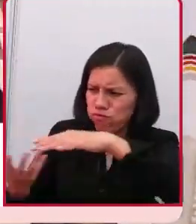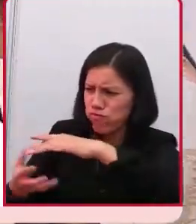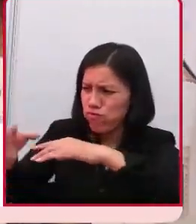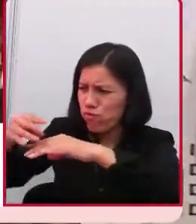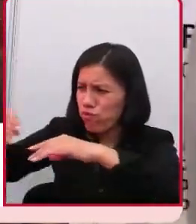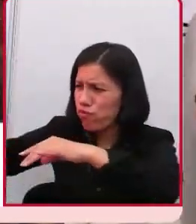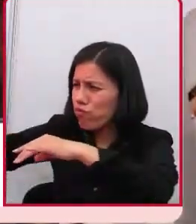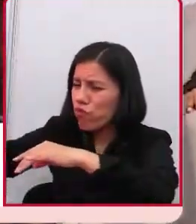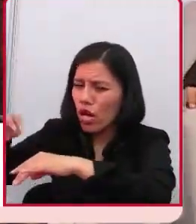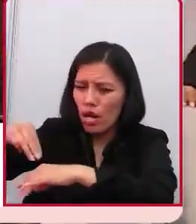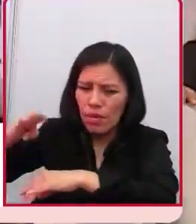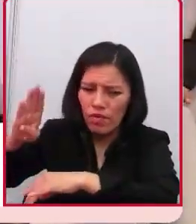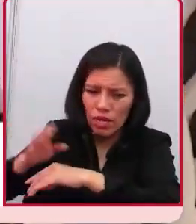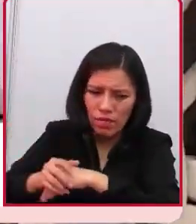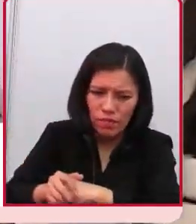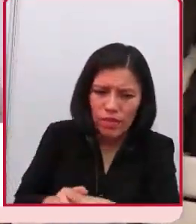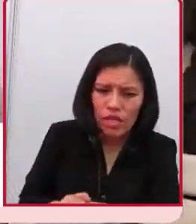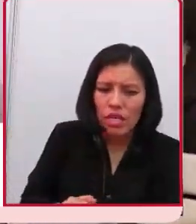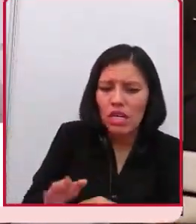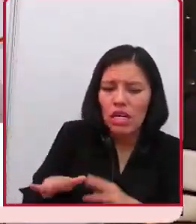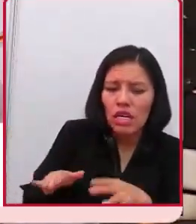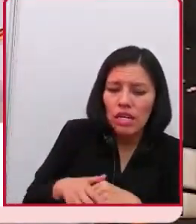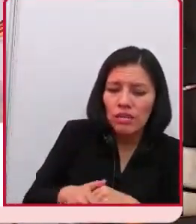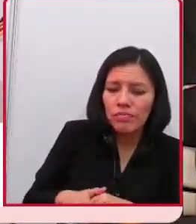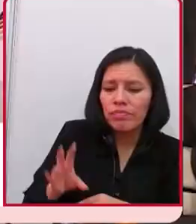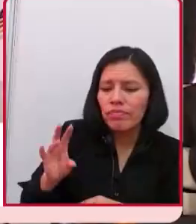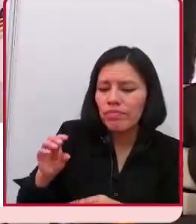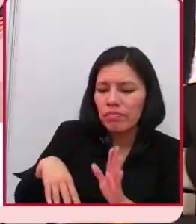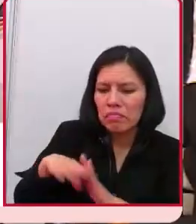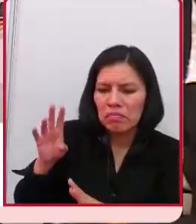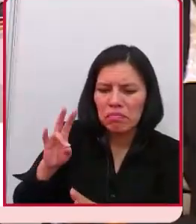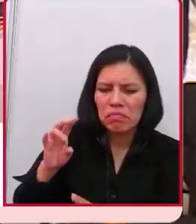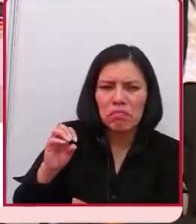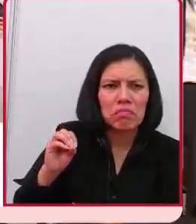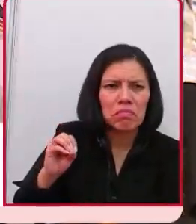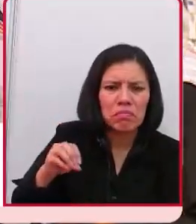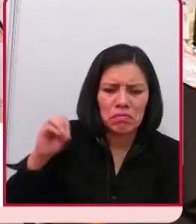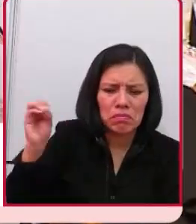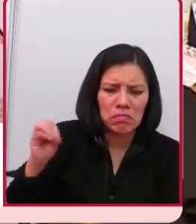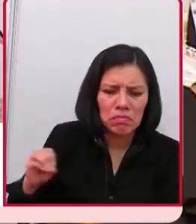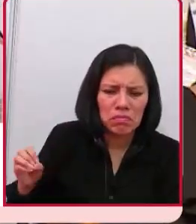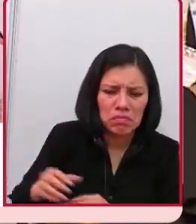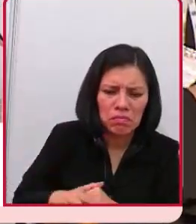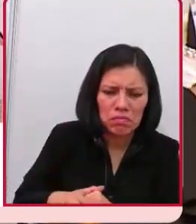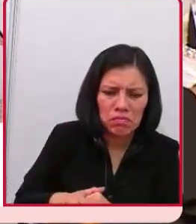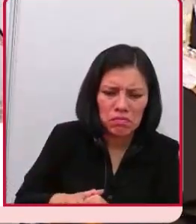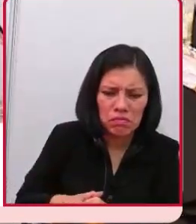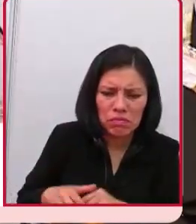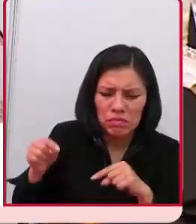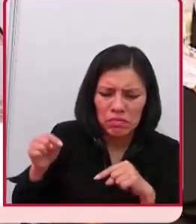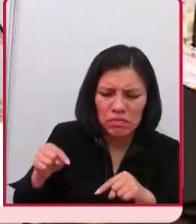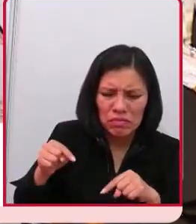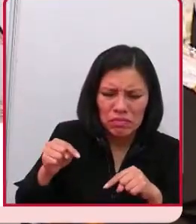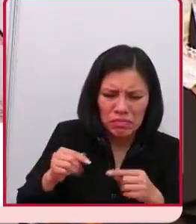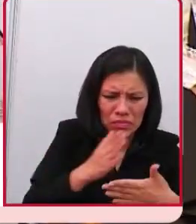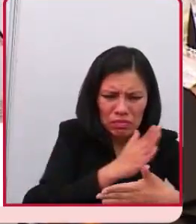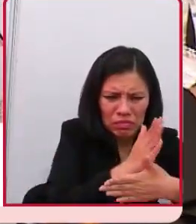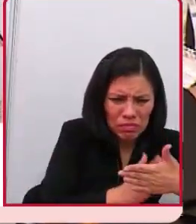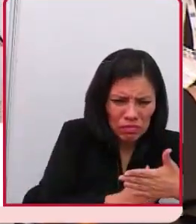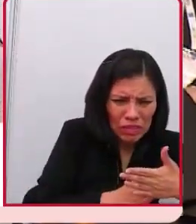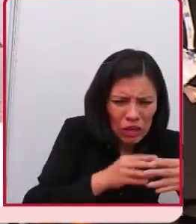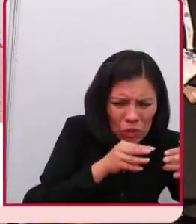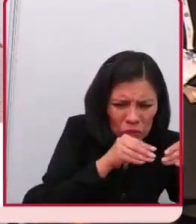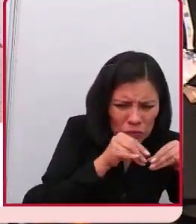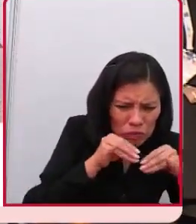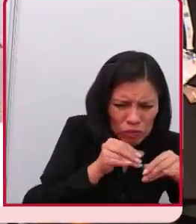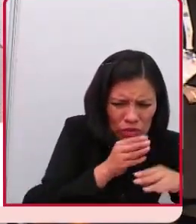aproximadamente. Te puedo decir que últimamente es más del 70%. Ok, perfecto. Y esa fracción fina, también mencionaste que se